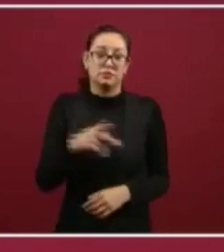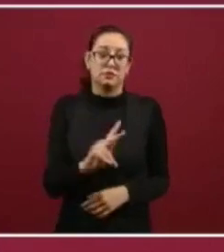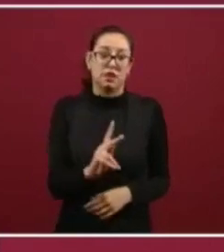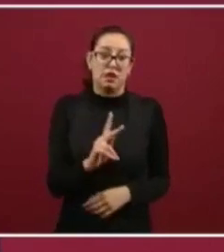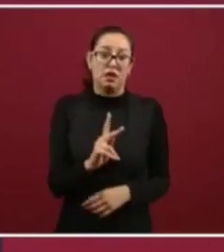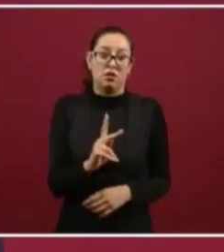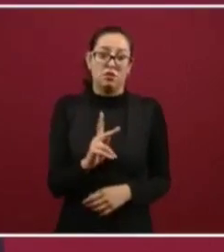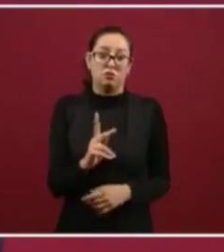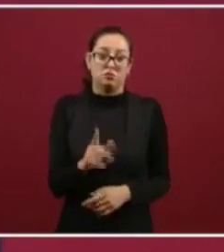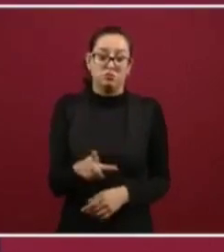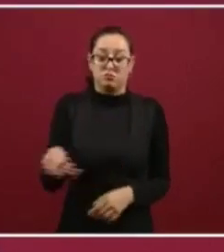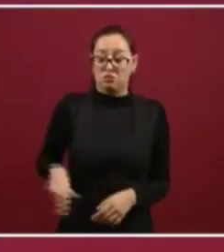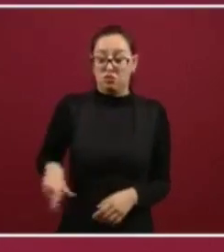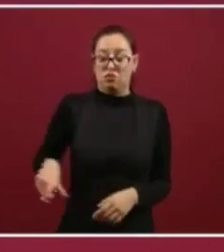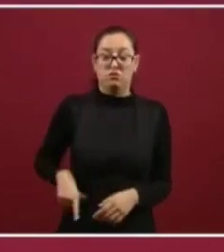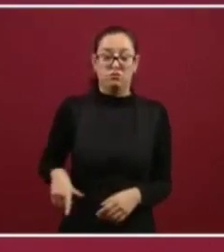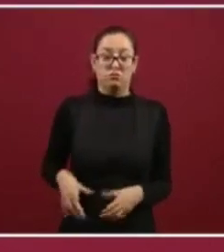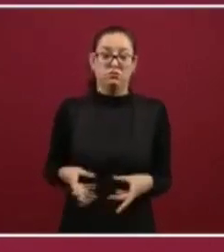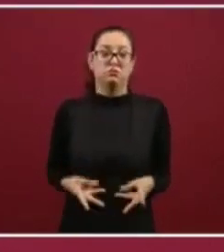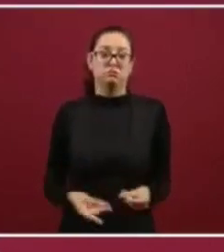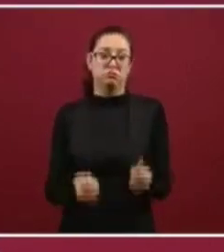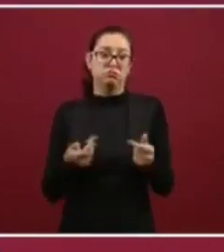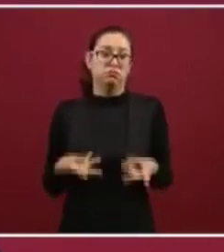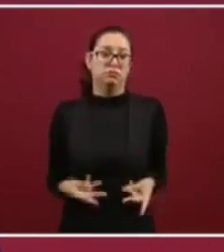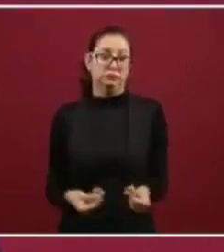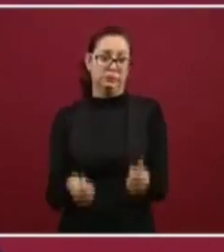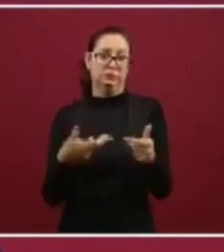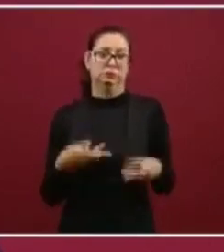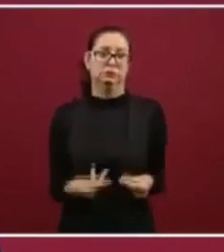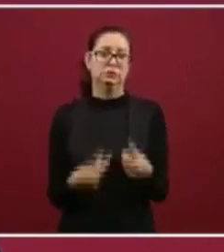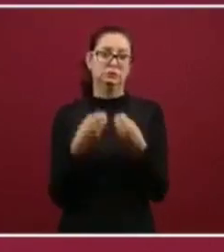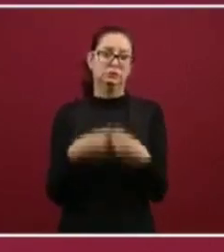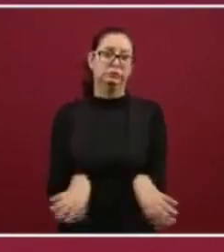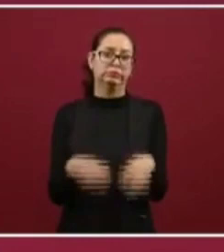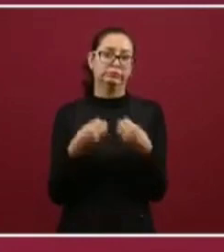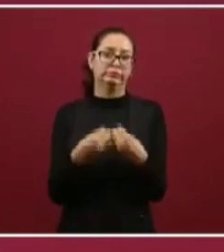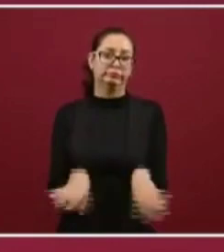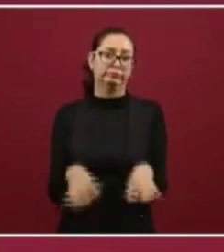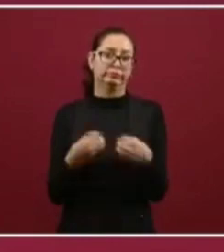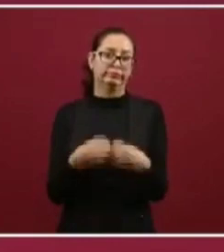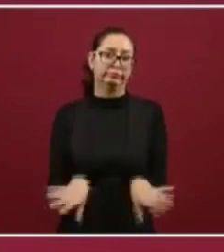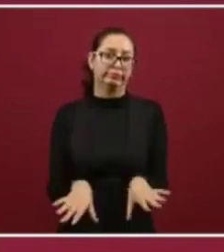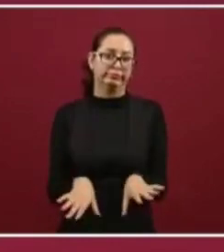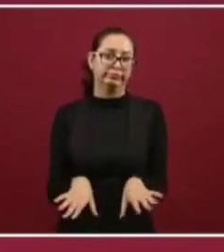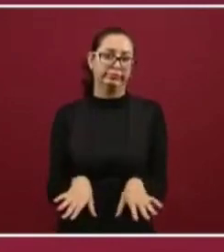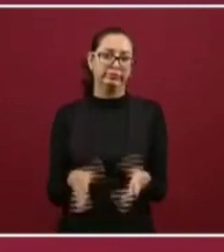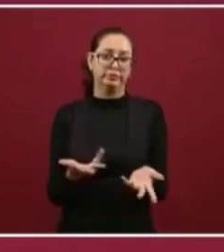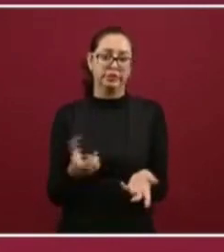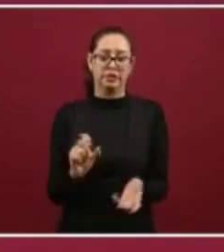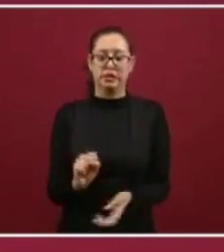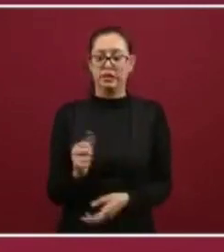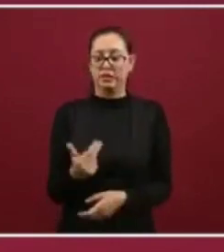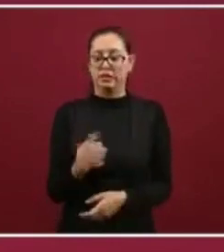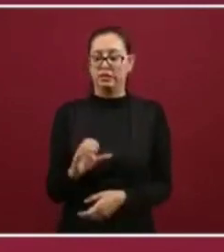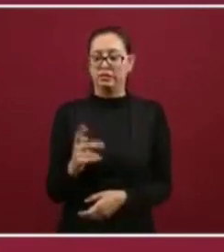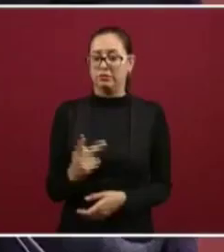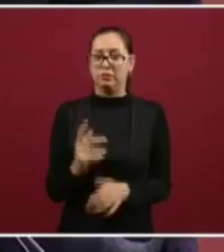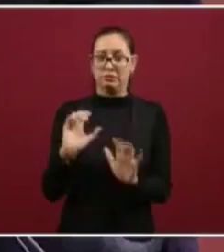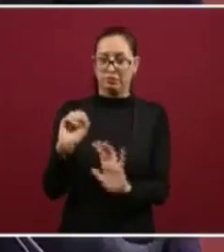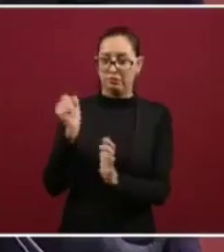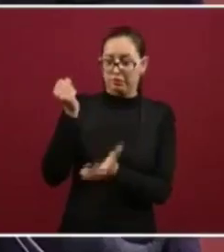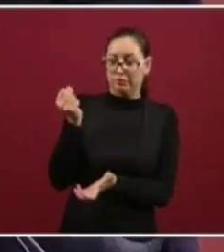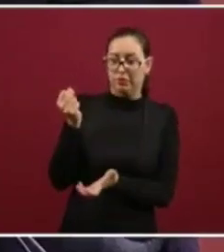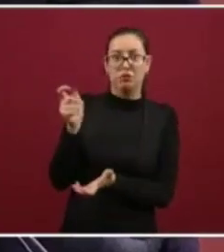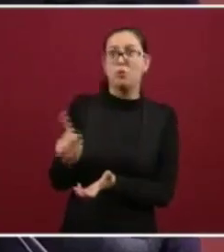gobierno, son pérdidas para la hacienda pública, es dinero de todos los mexicanos y estamos